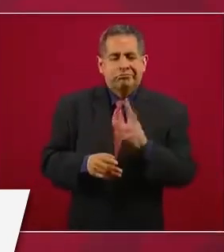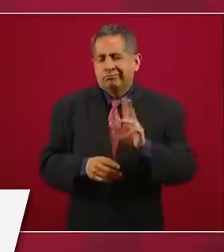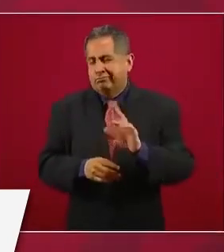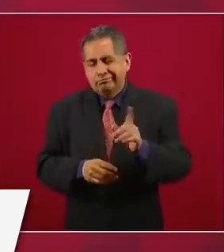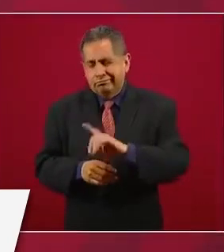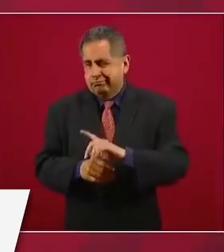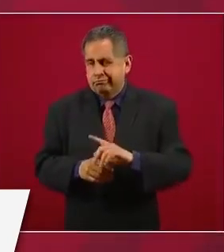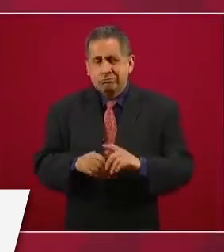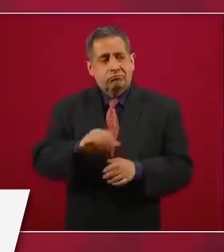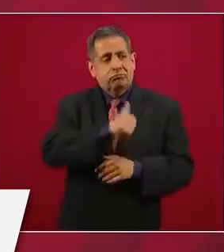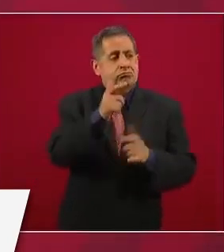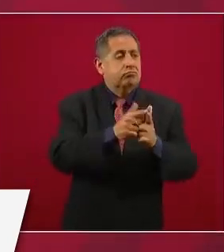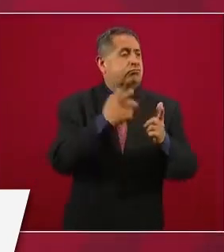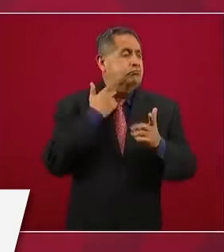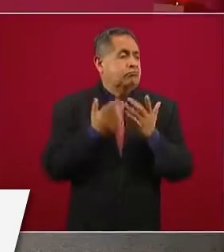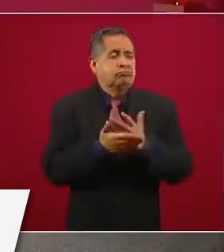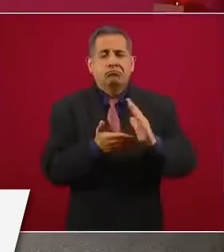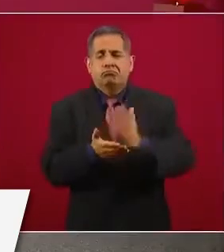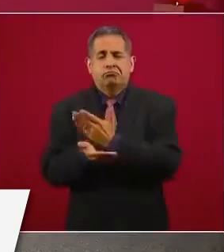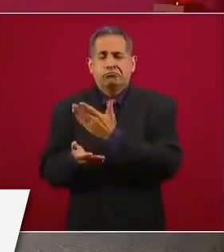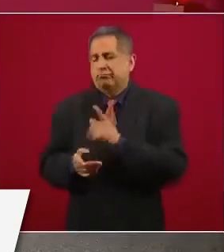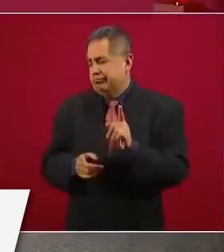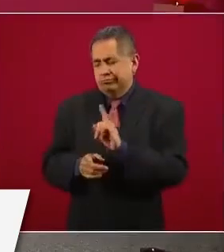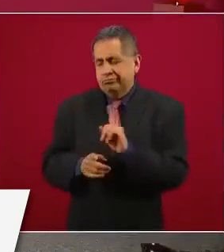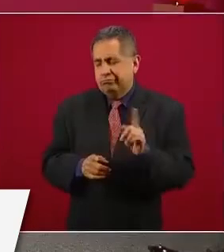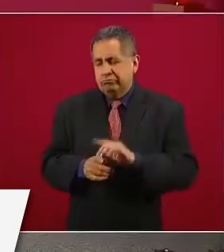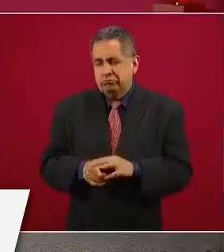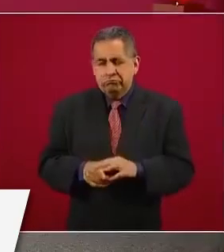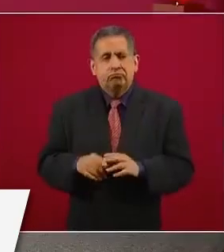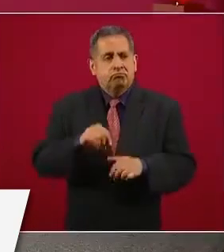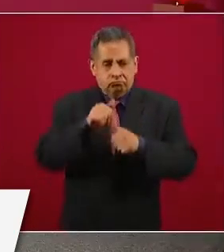un partido de un estado, no vamos a hacer una obra